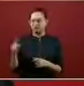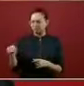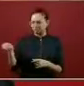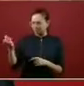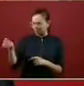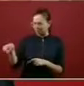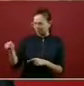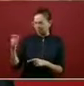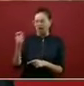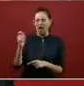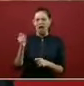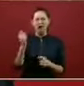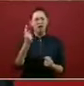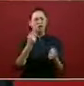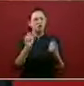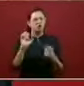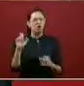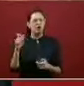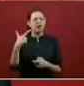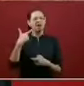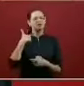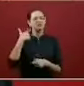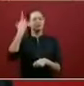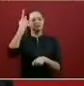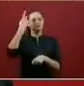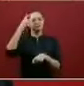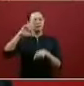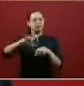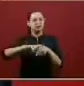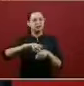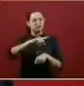exrectores o